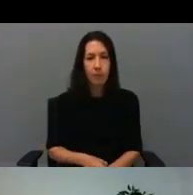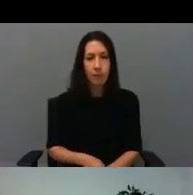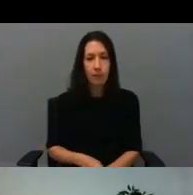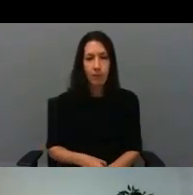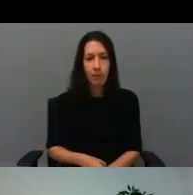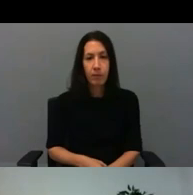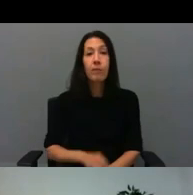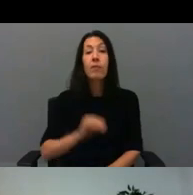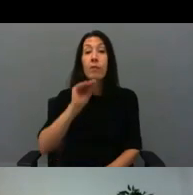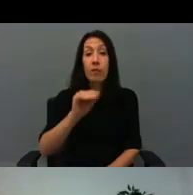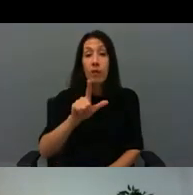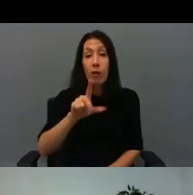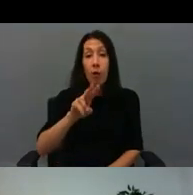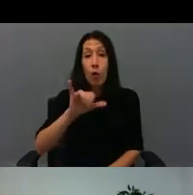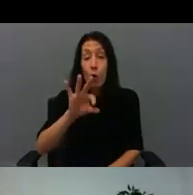Luis.